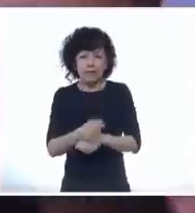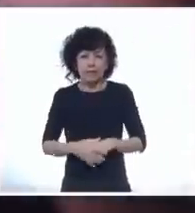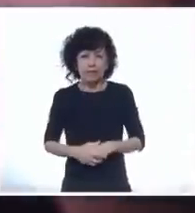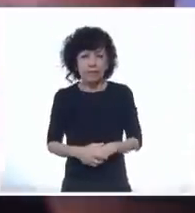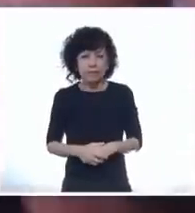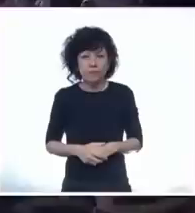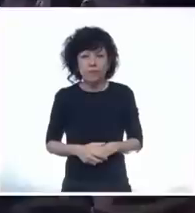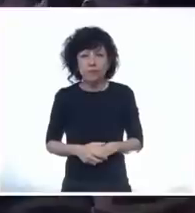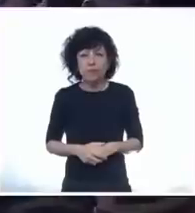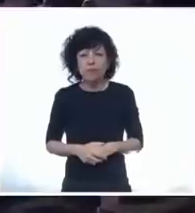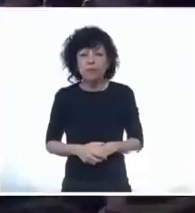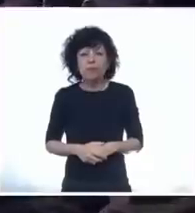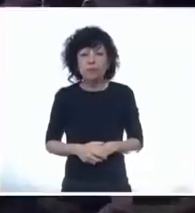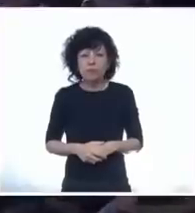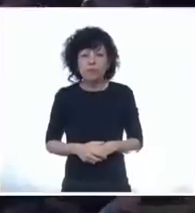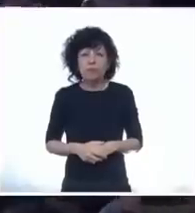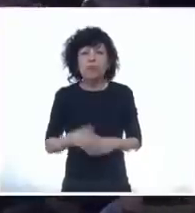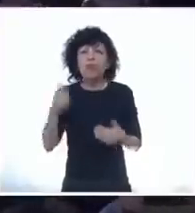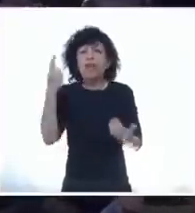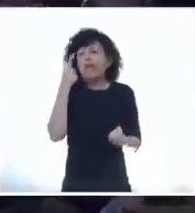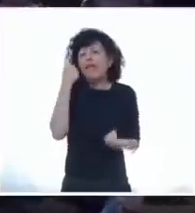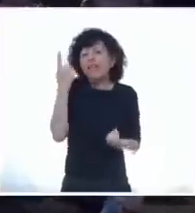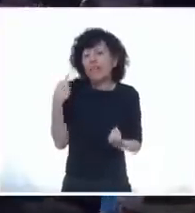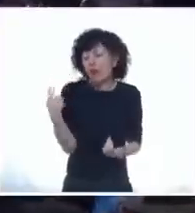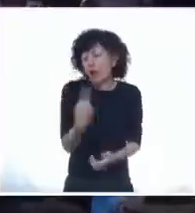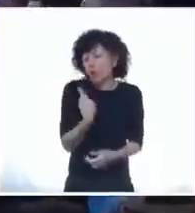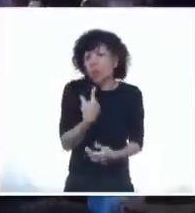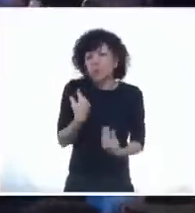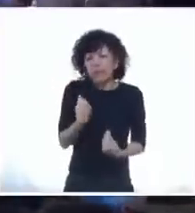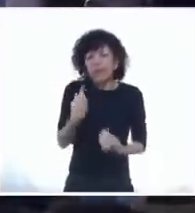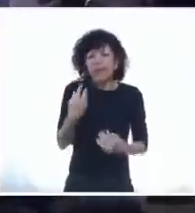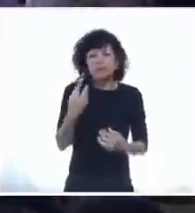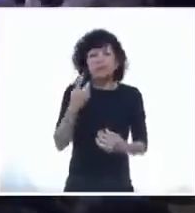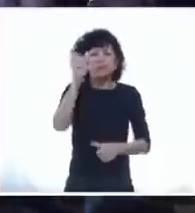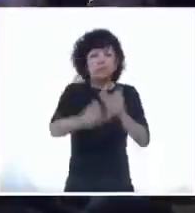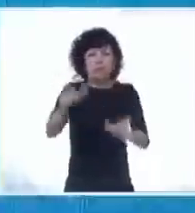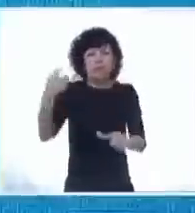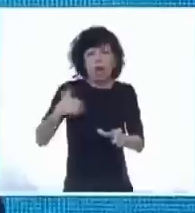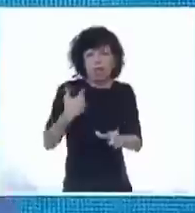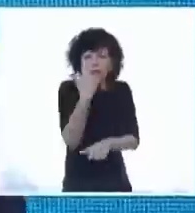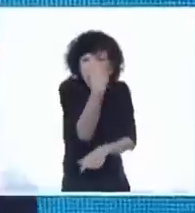es decirle a cada argentino y argentina: